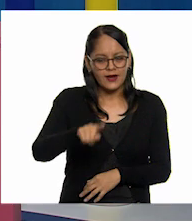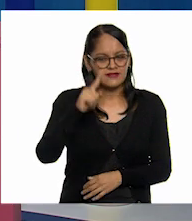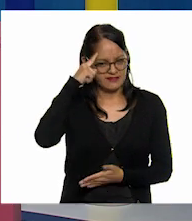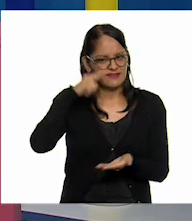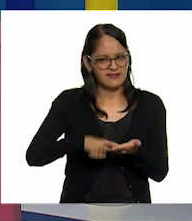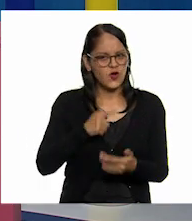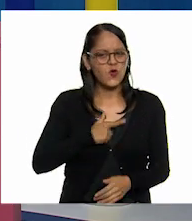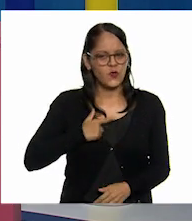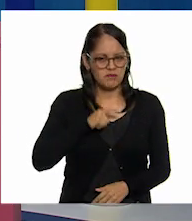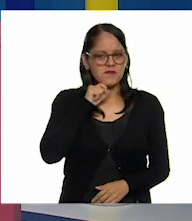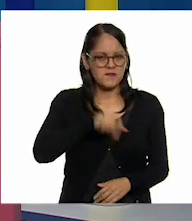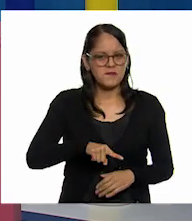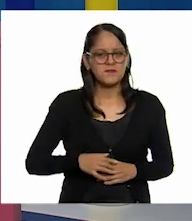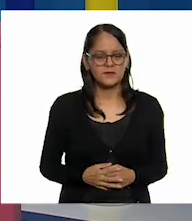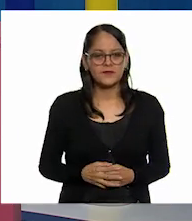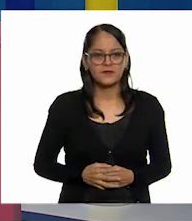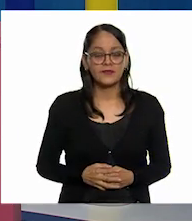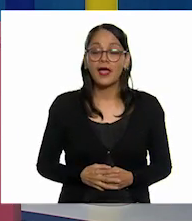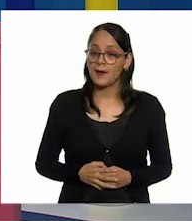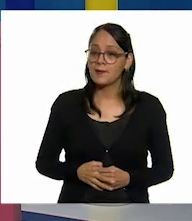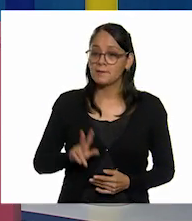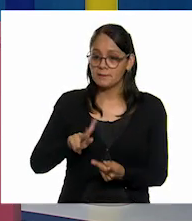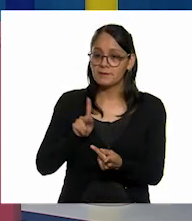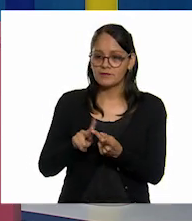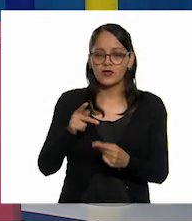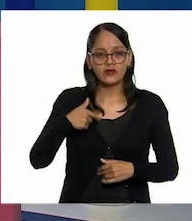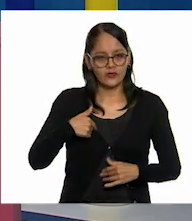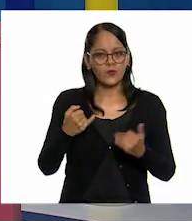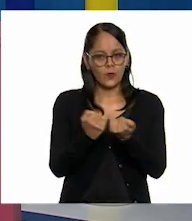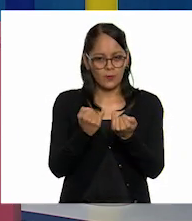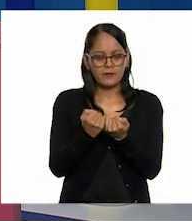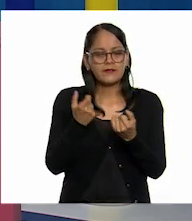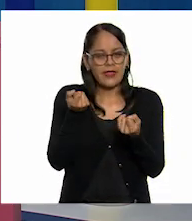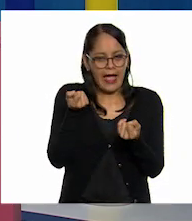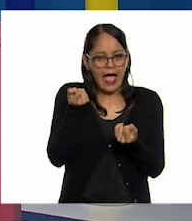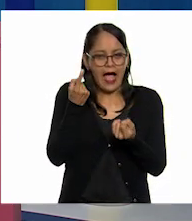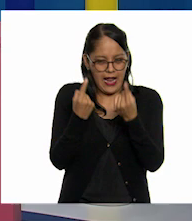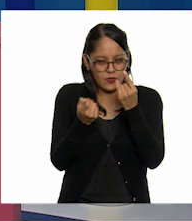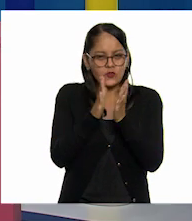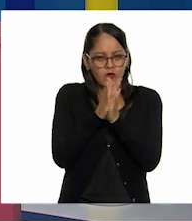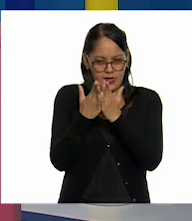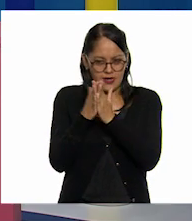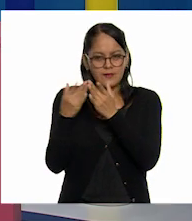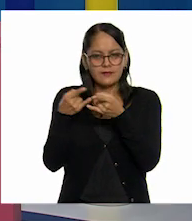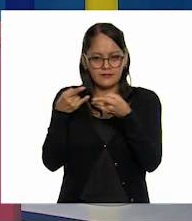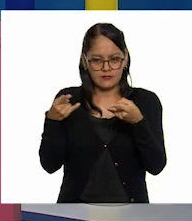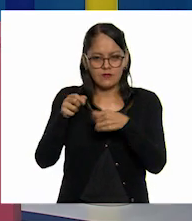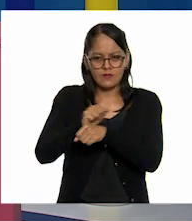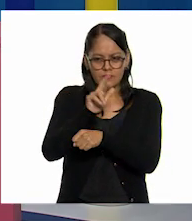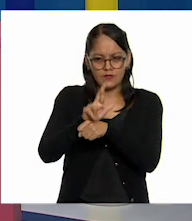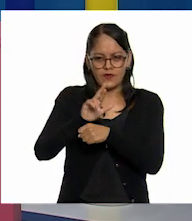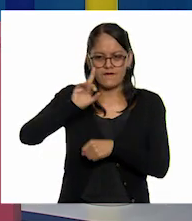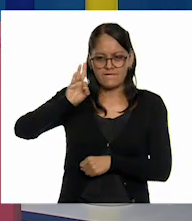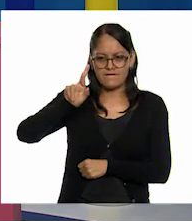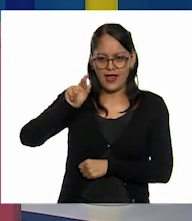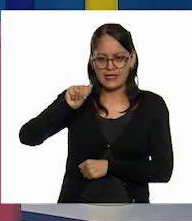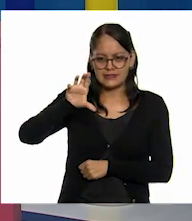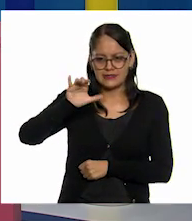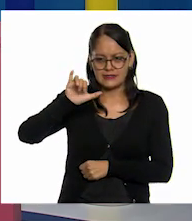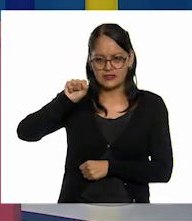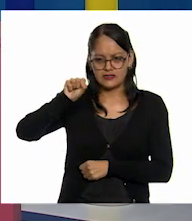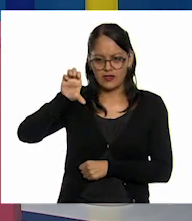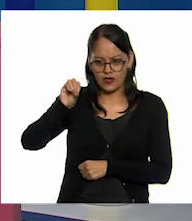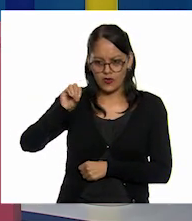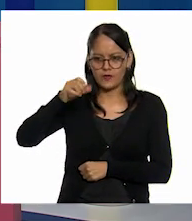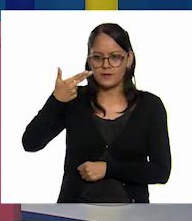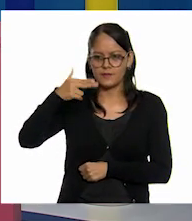muchísimo. Perfecto. Bueno, yo también he leído algunas obras de Francisco Hinojosa y sí, son muy buenas. Y sí me